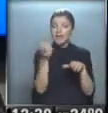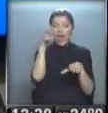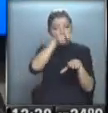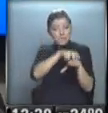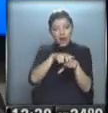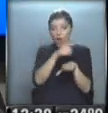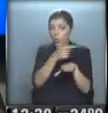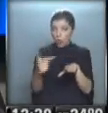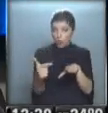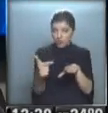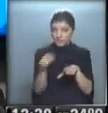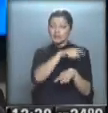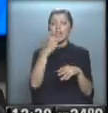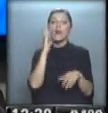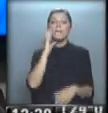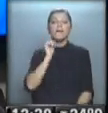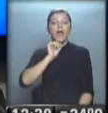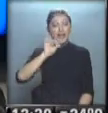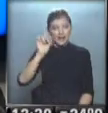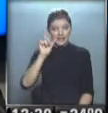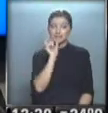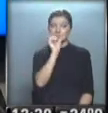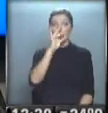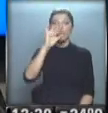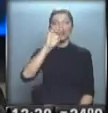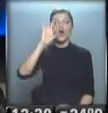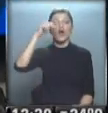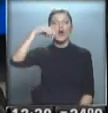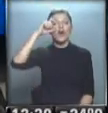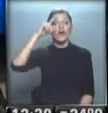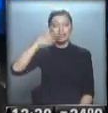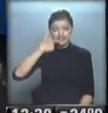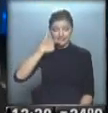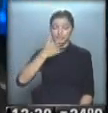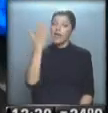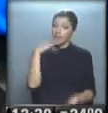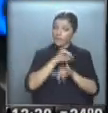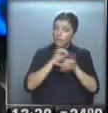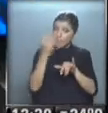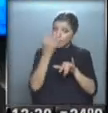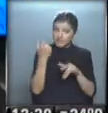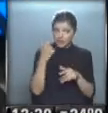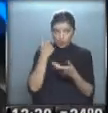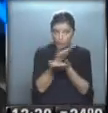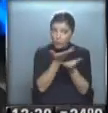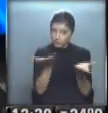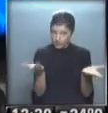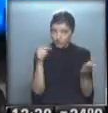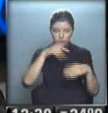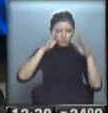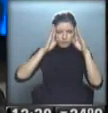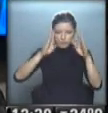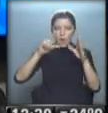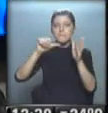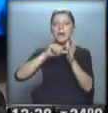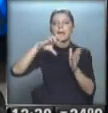más conocidos por su nombre en inglés, drones. Nosotros ya hemos realizado informes sobre el tema, especialmente focalizados en lo que sucede en